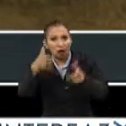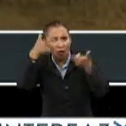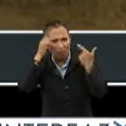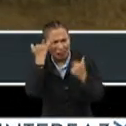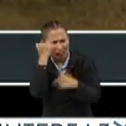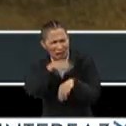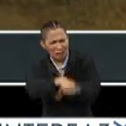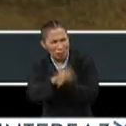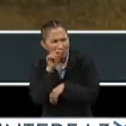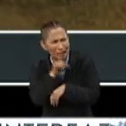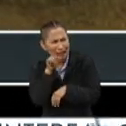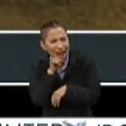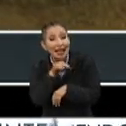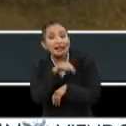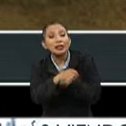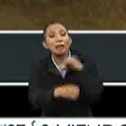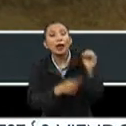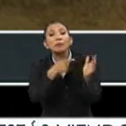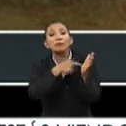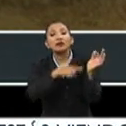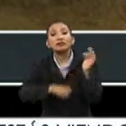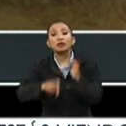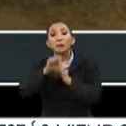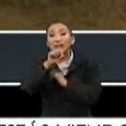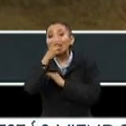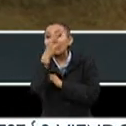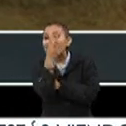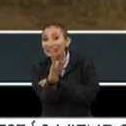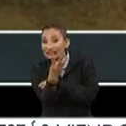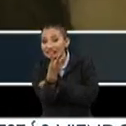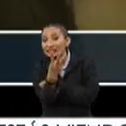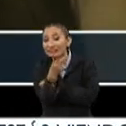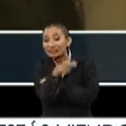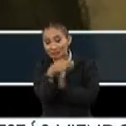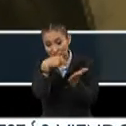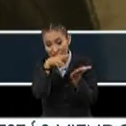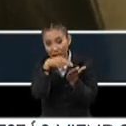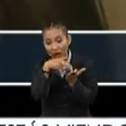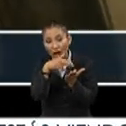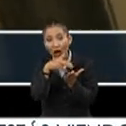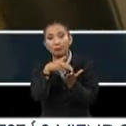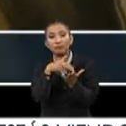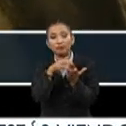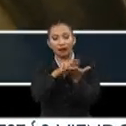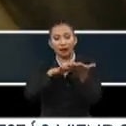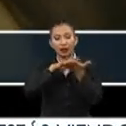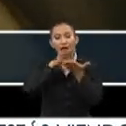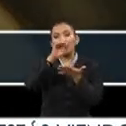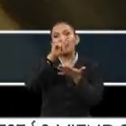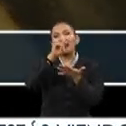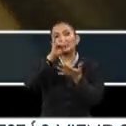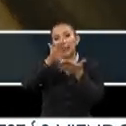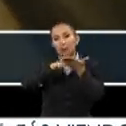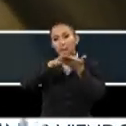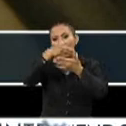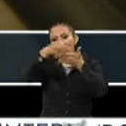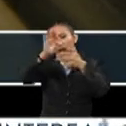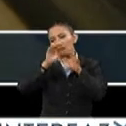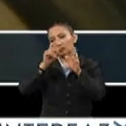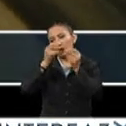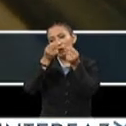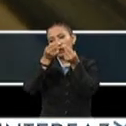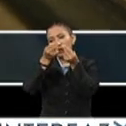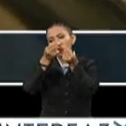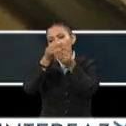loca. Esta obra es de 1923, es un pastel sobre es un pastel sobre papel, de